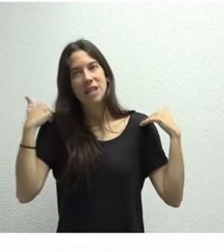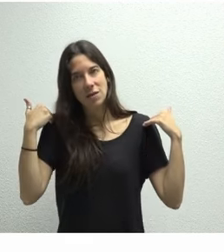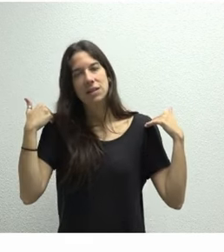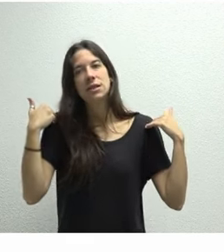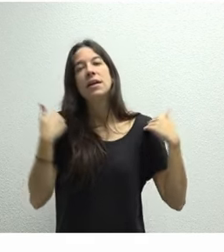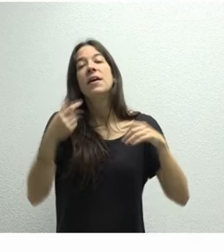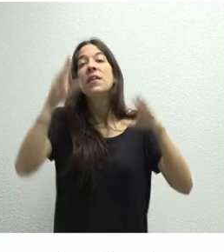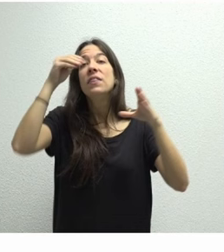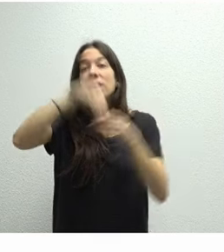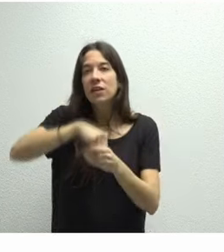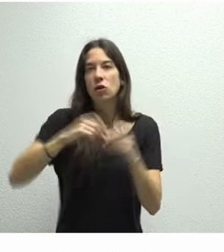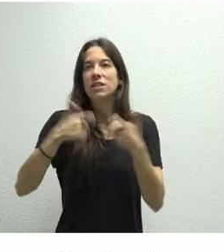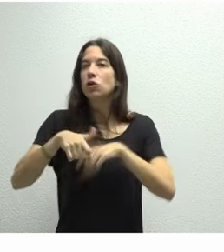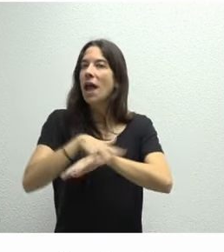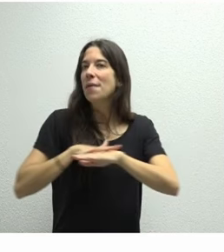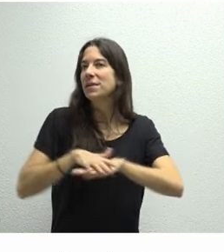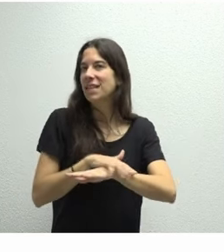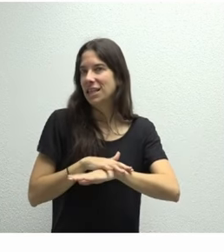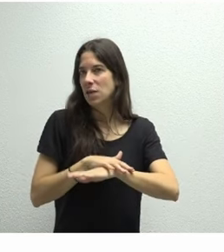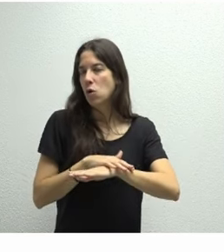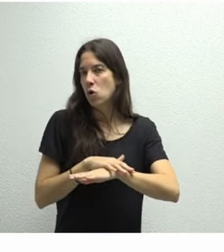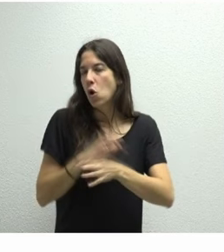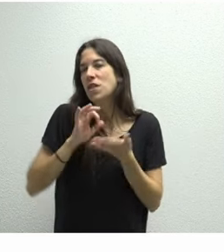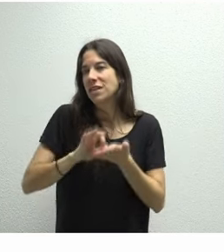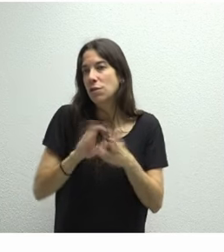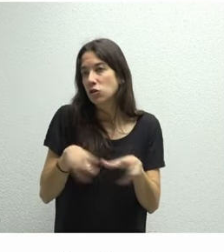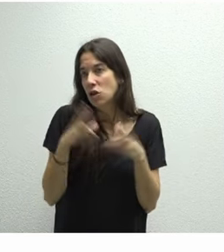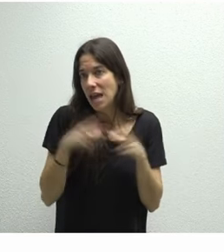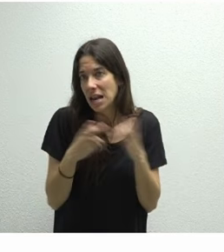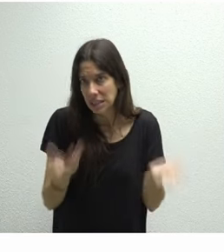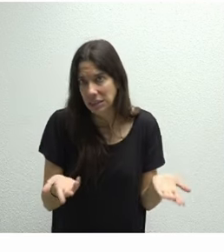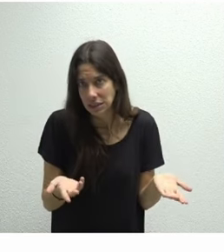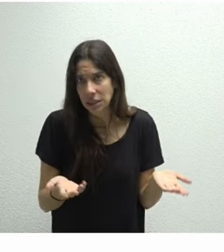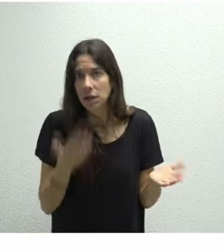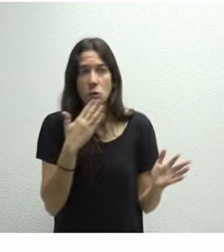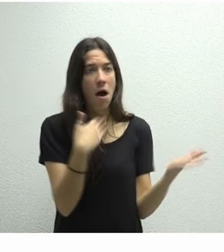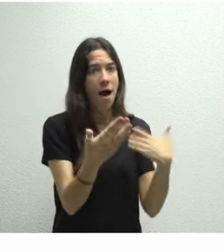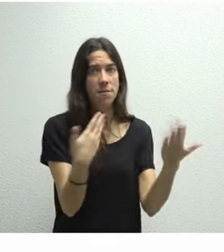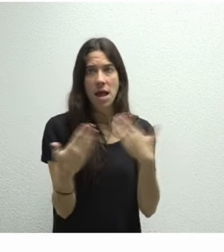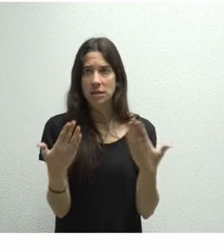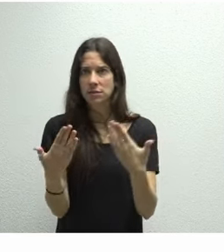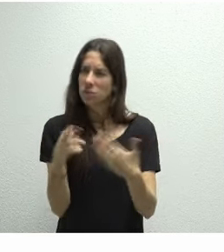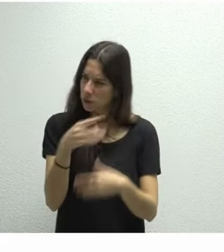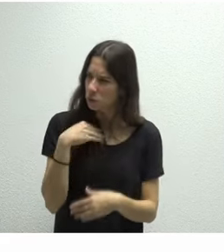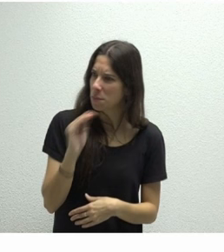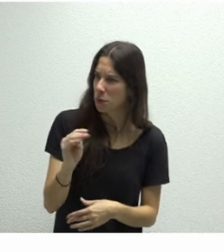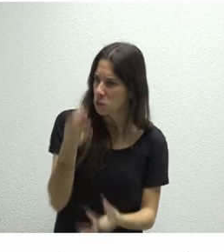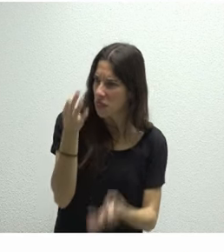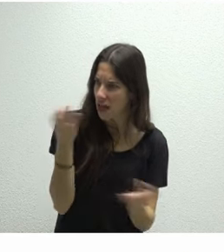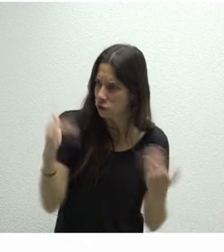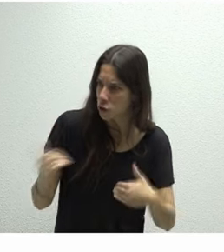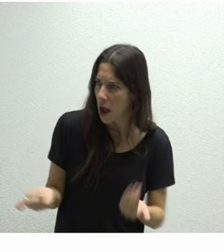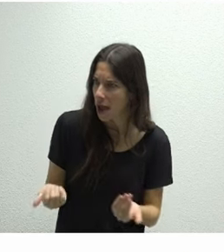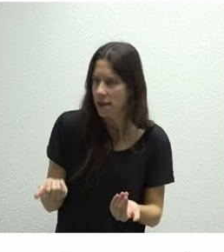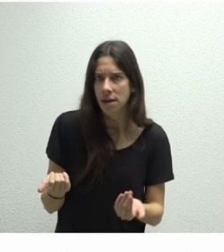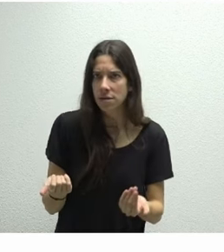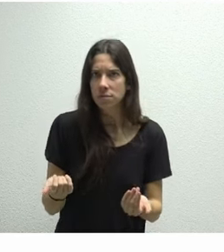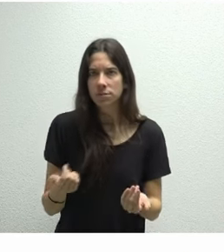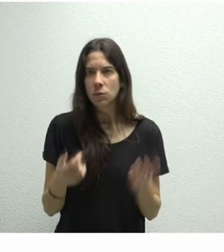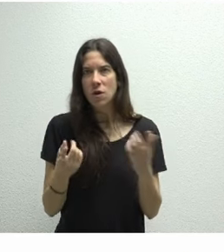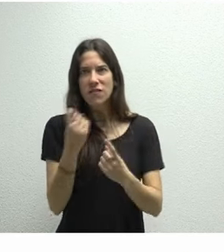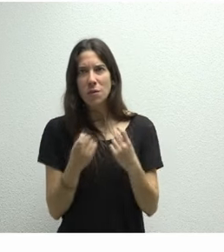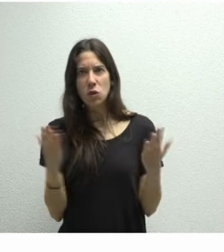administrativo de salud servicios sociales hombre y no tienes datos Y por qué no me los has pido a mí